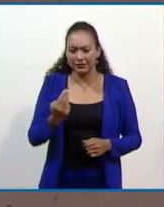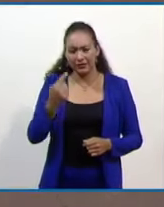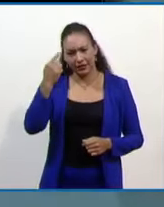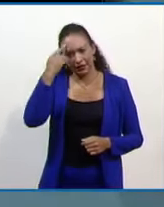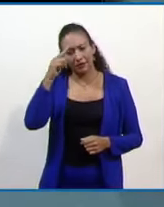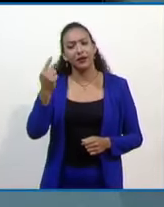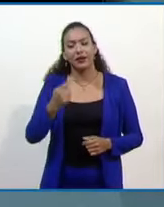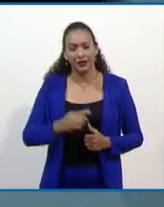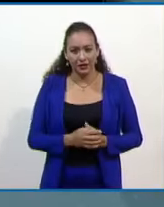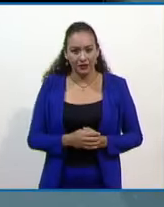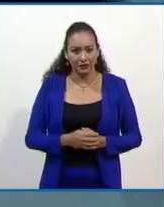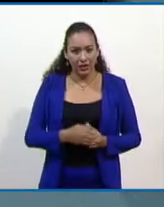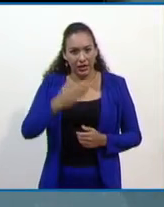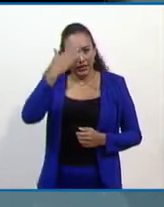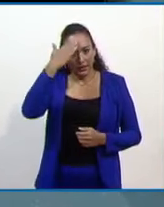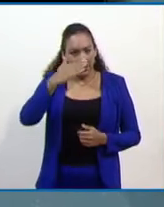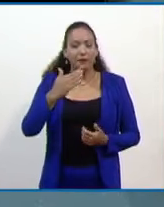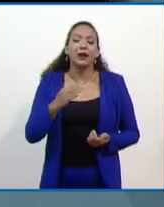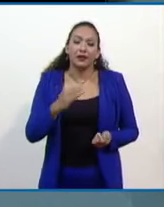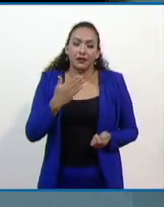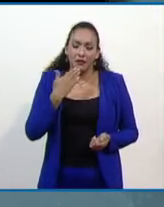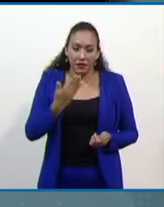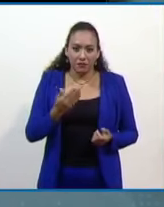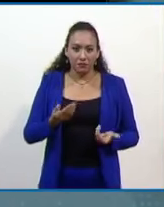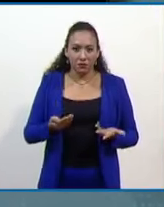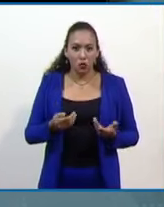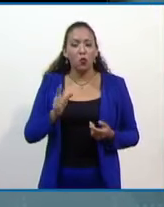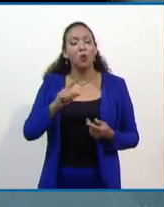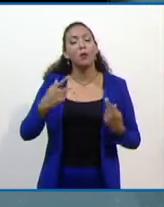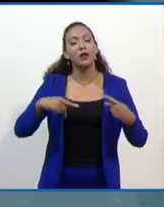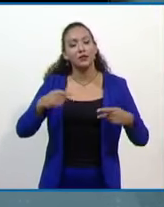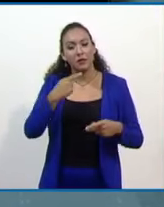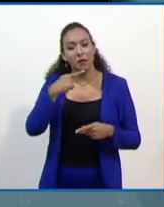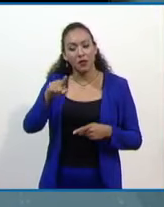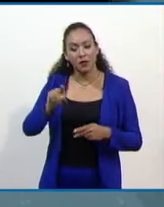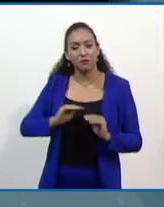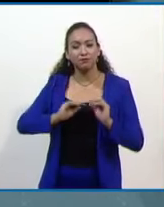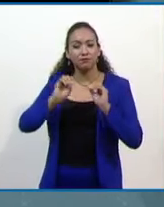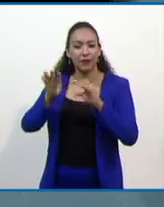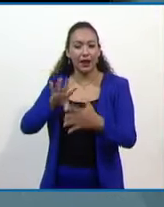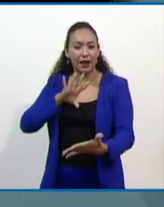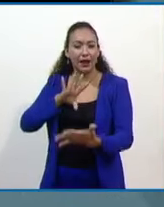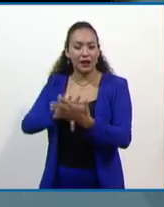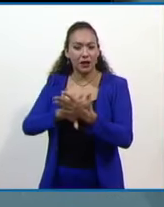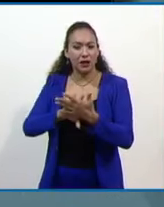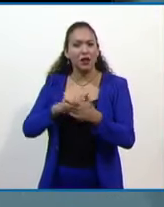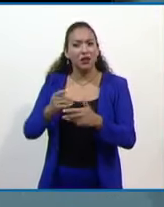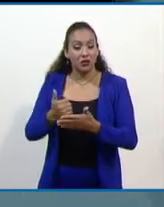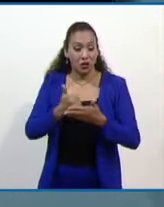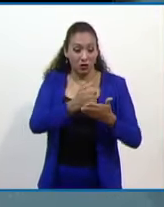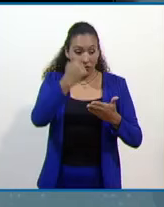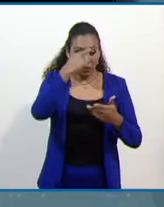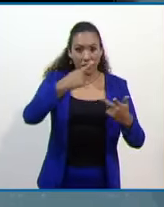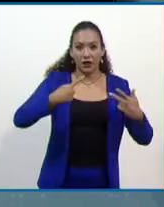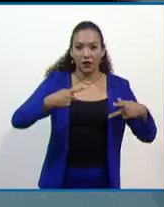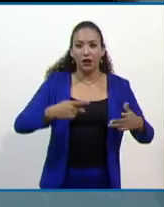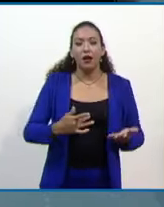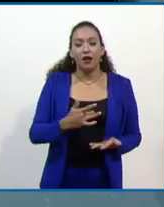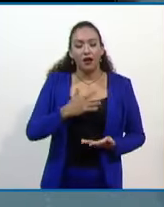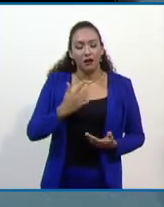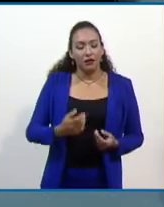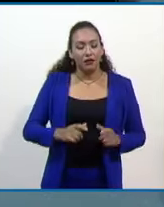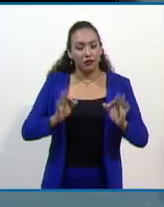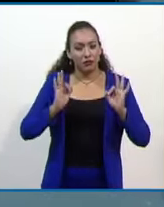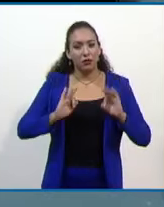u ofendidos obtengan la reparación del daño, pues también constituye una forma de reparación vinculada con el derecho a la verdad,